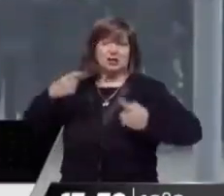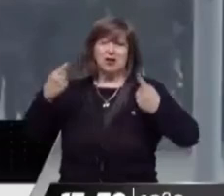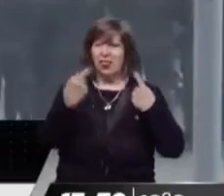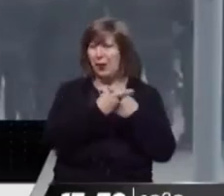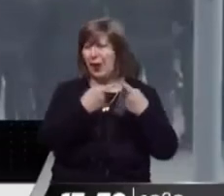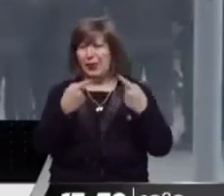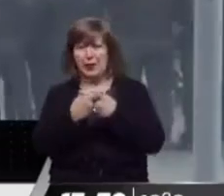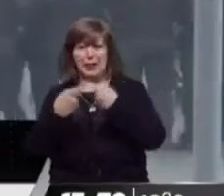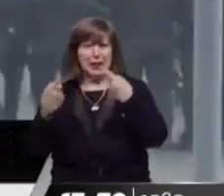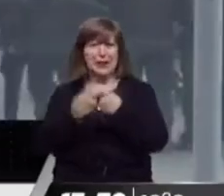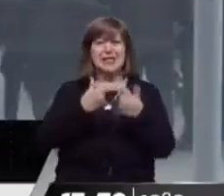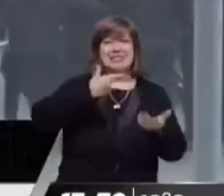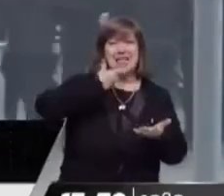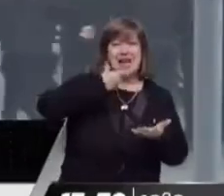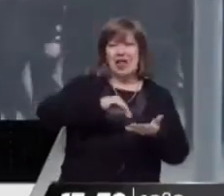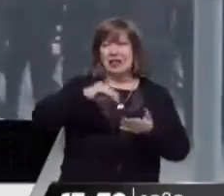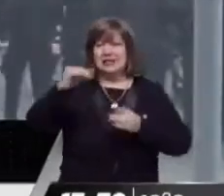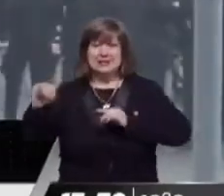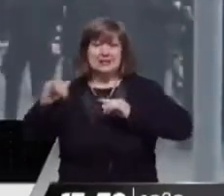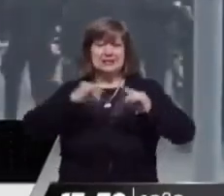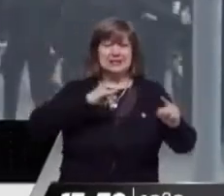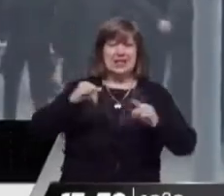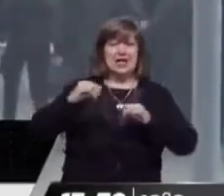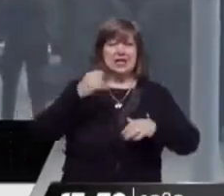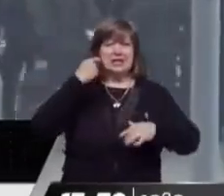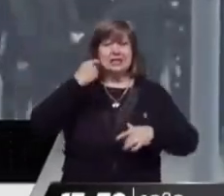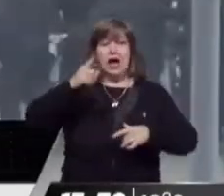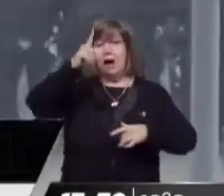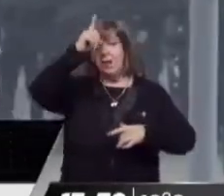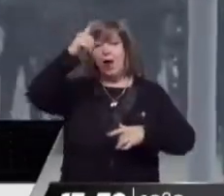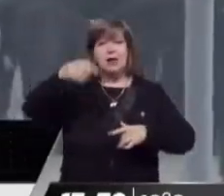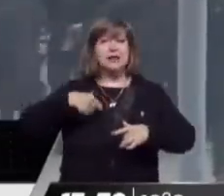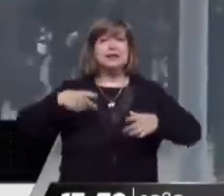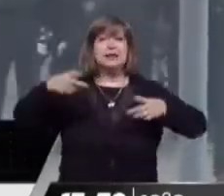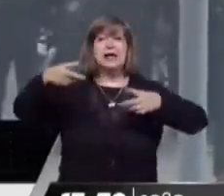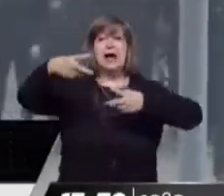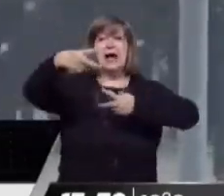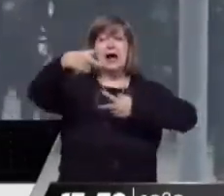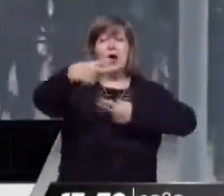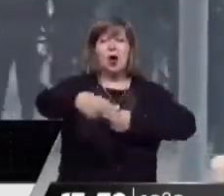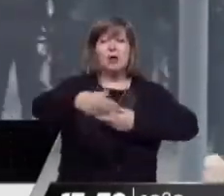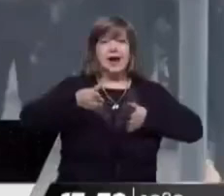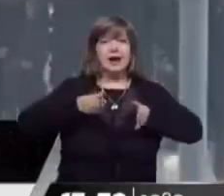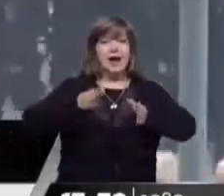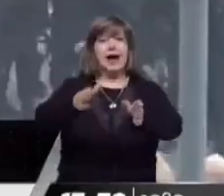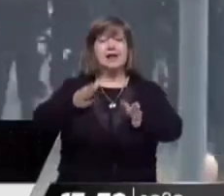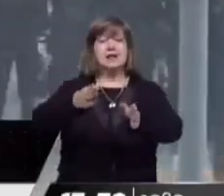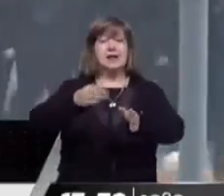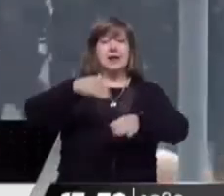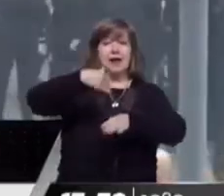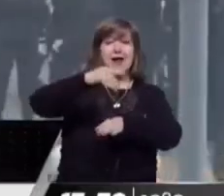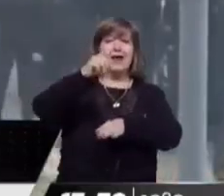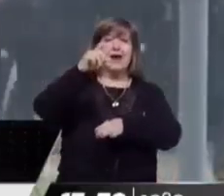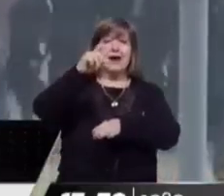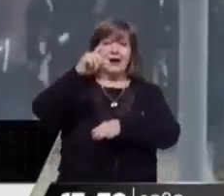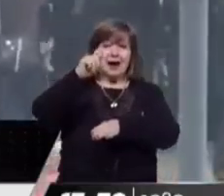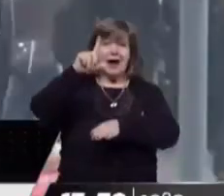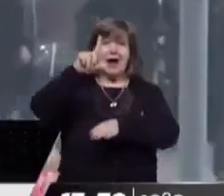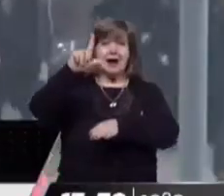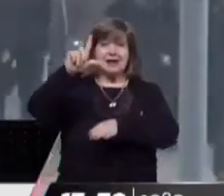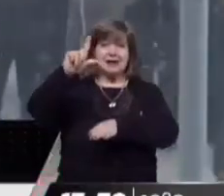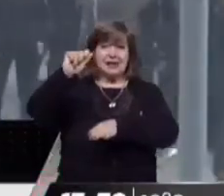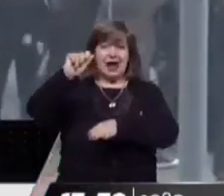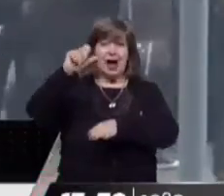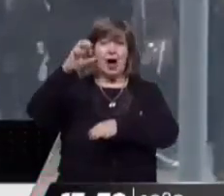los puntos de la ley base, la policía desaloja a los manifestantes que están cortando Avenida Callao en protesta contra esta ley. Las columnas, vamos a